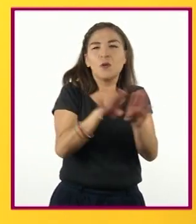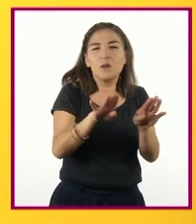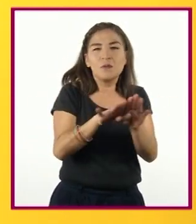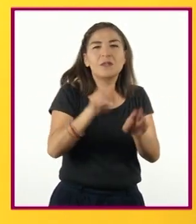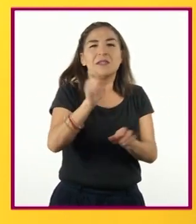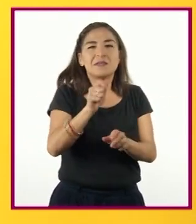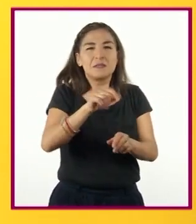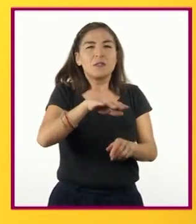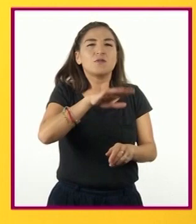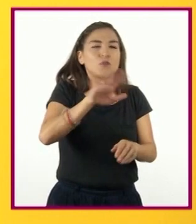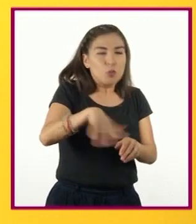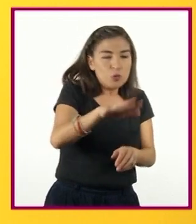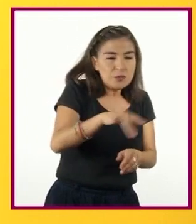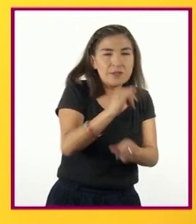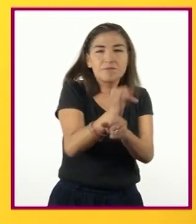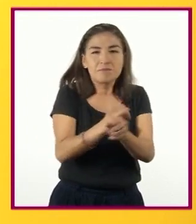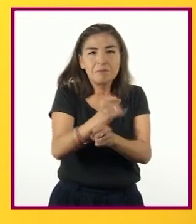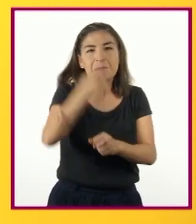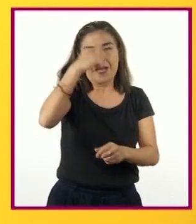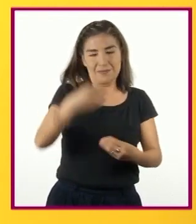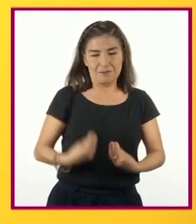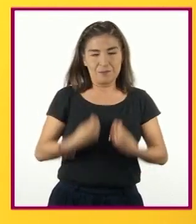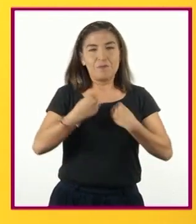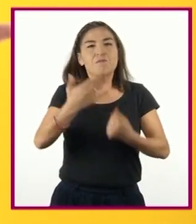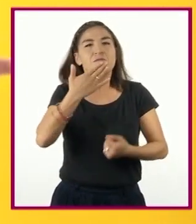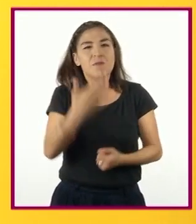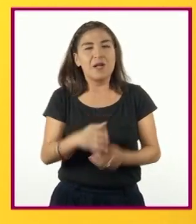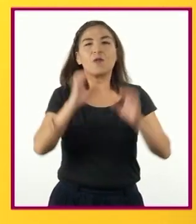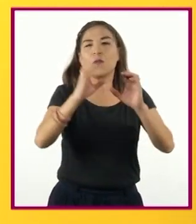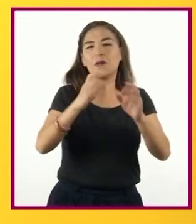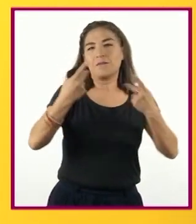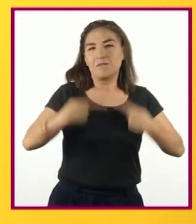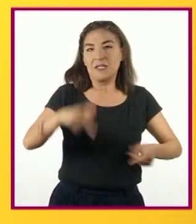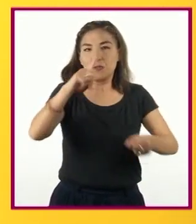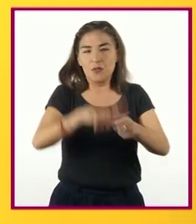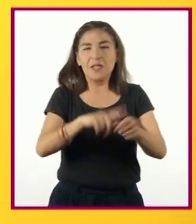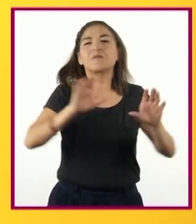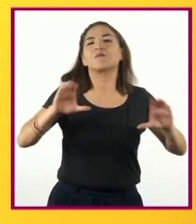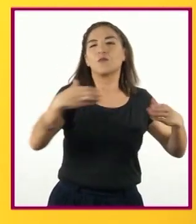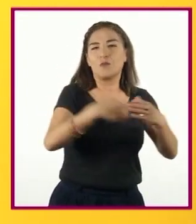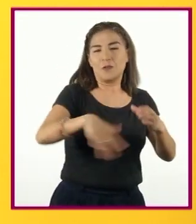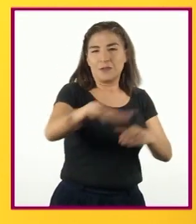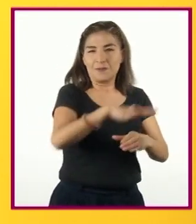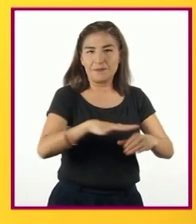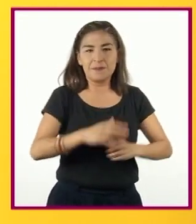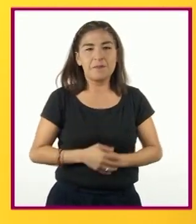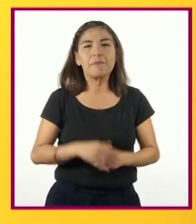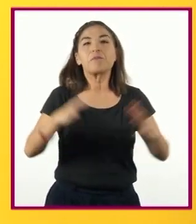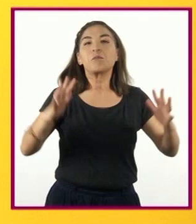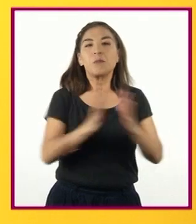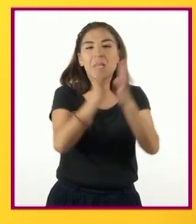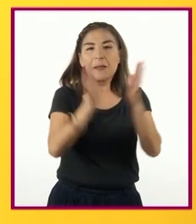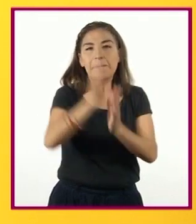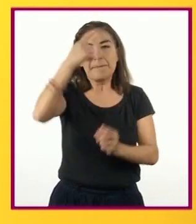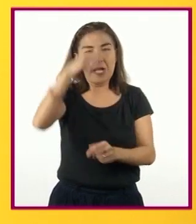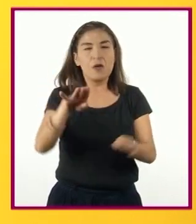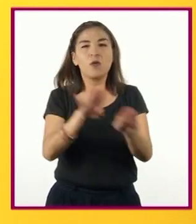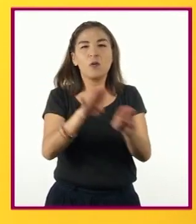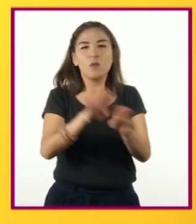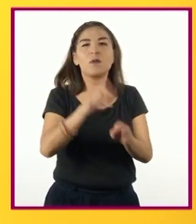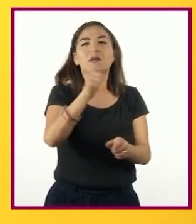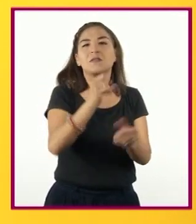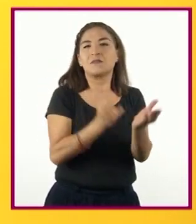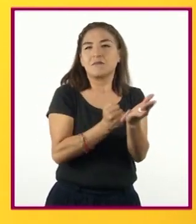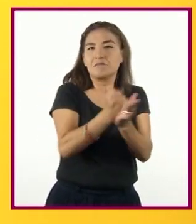de vida, cuidando el bienestar personal y de la comunidad. Participar en la toma de decisiones de la